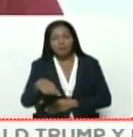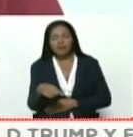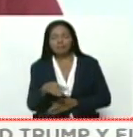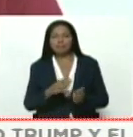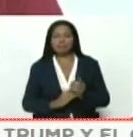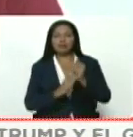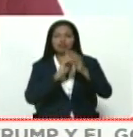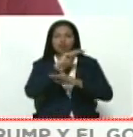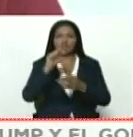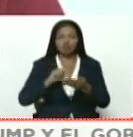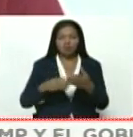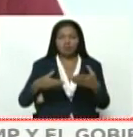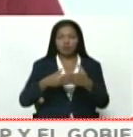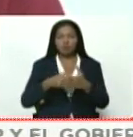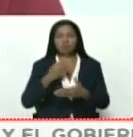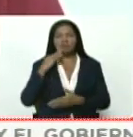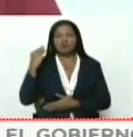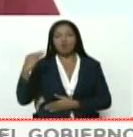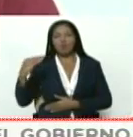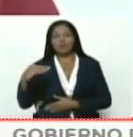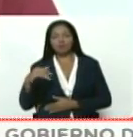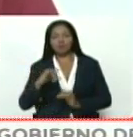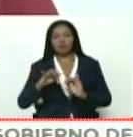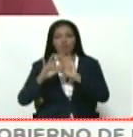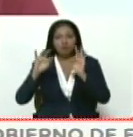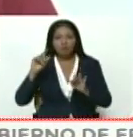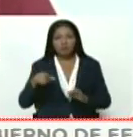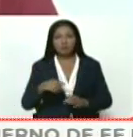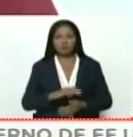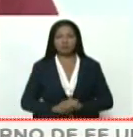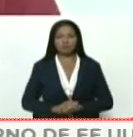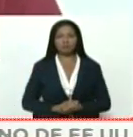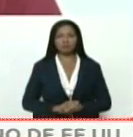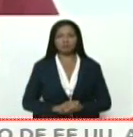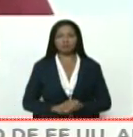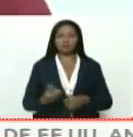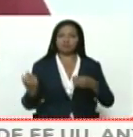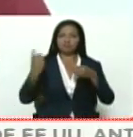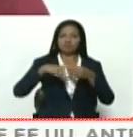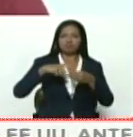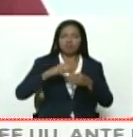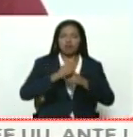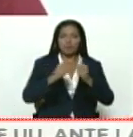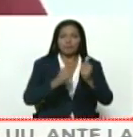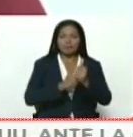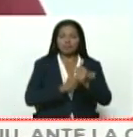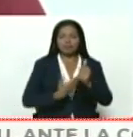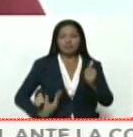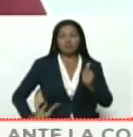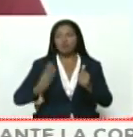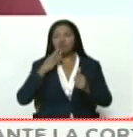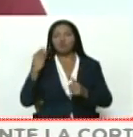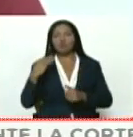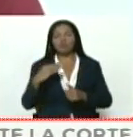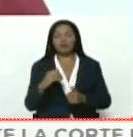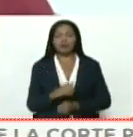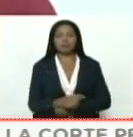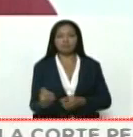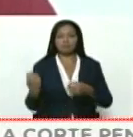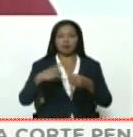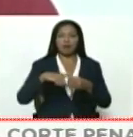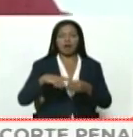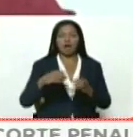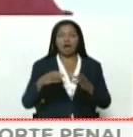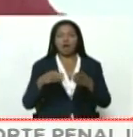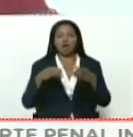nacional de la juventud del Partido Socialista Unido de Venezuela, sumado a los viceministros jóvenes, sumado a los del Gran Polo Patriótico,